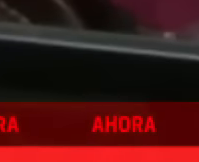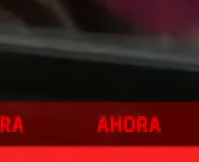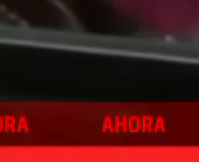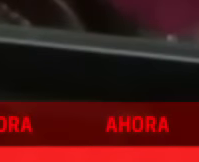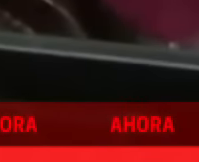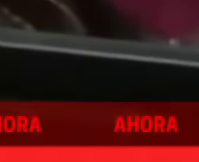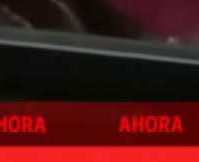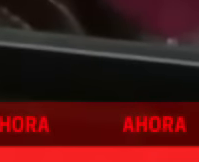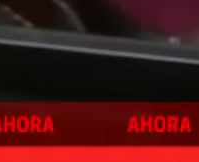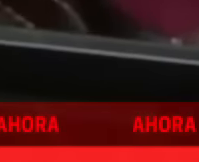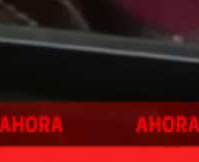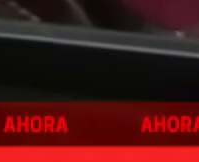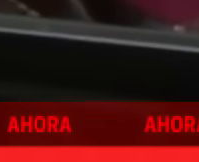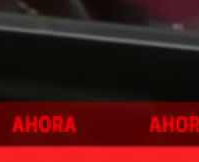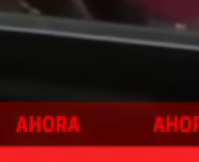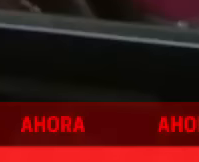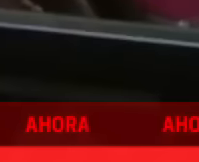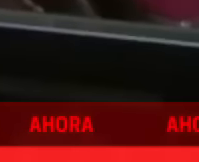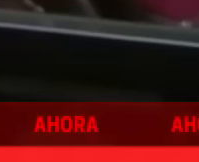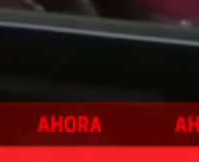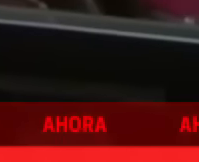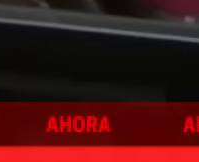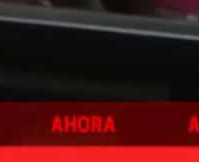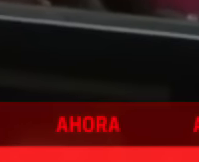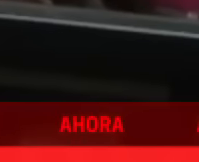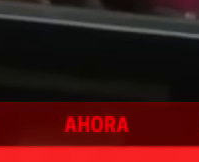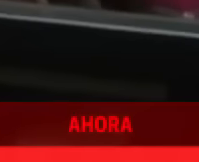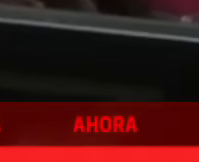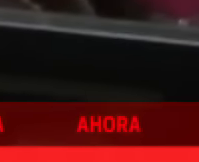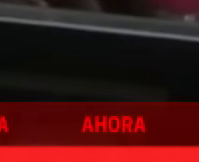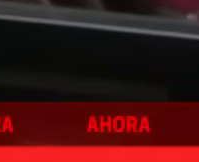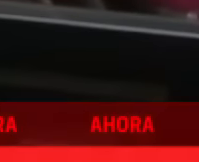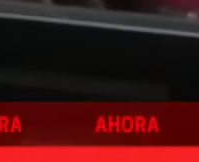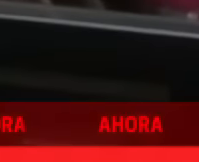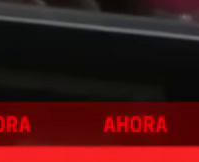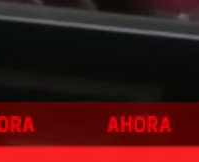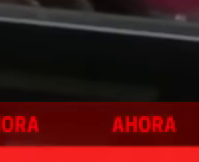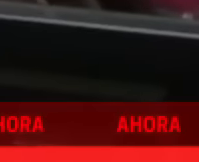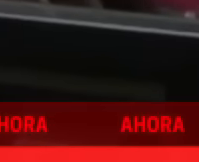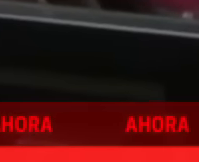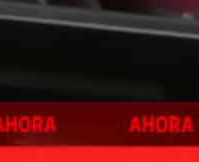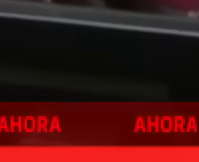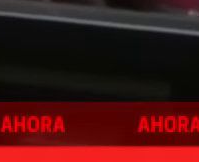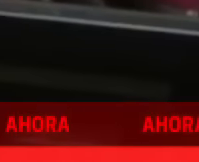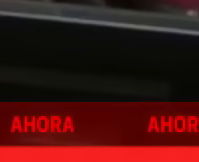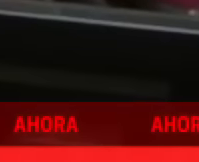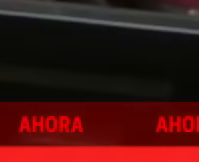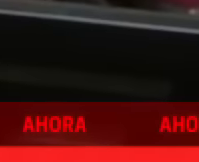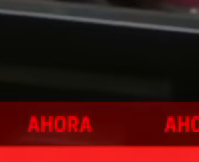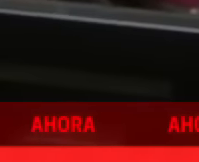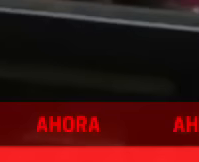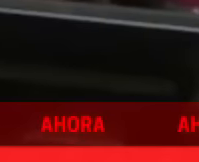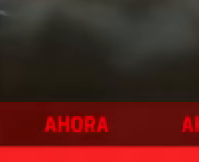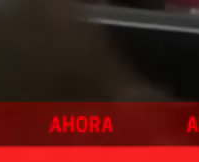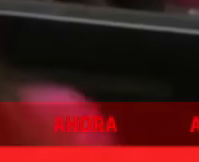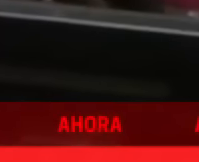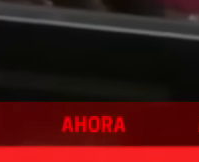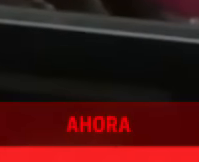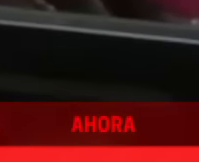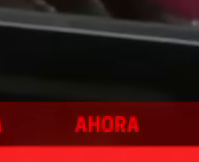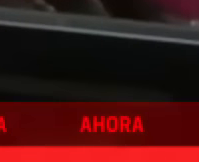esta Cámara. No lo puede hacer. Esto es una violación al reglamento y a sus deberes